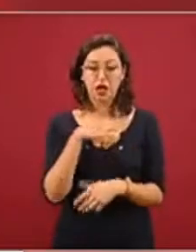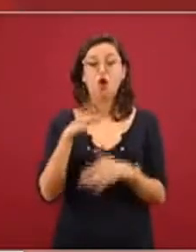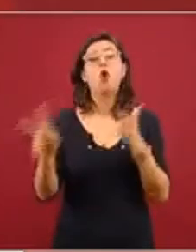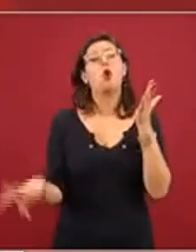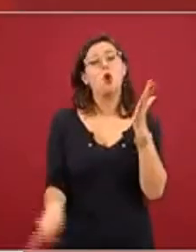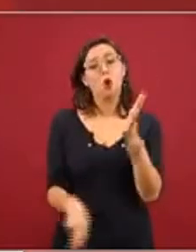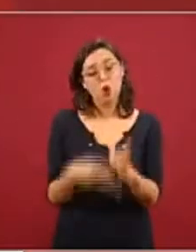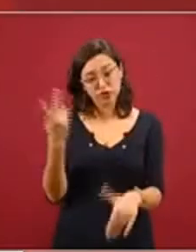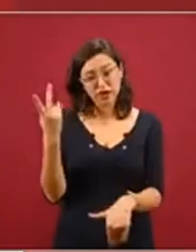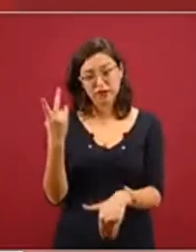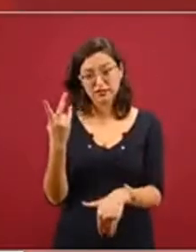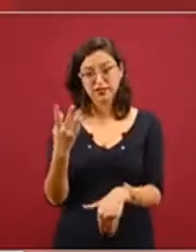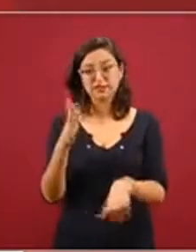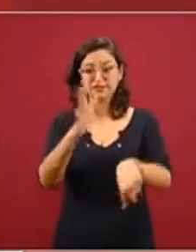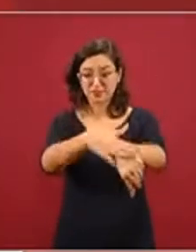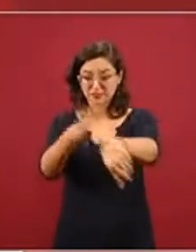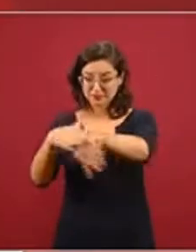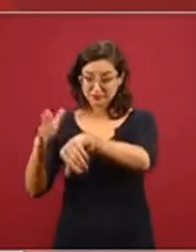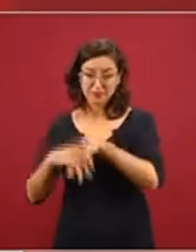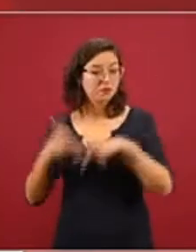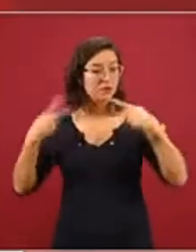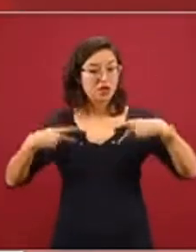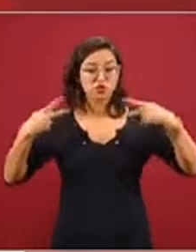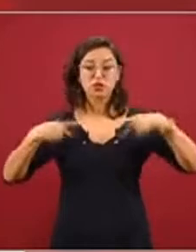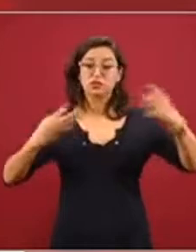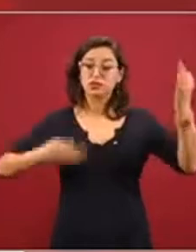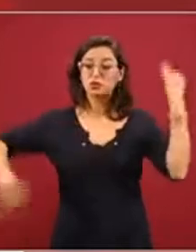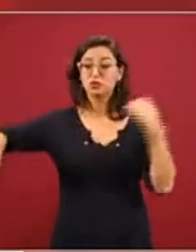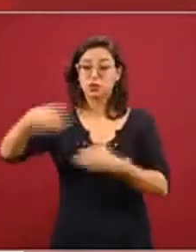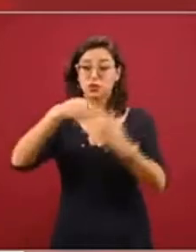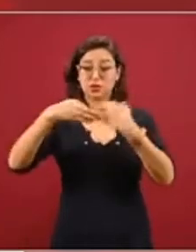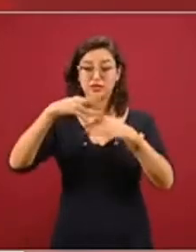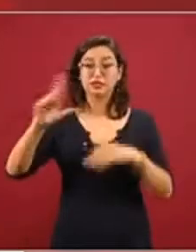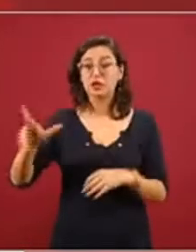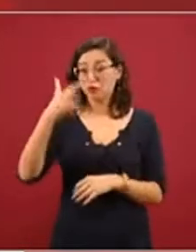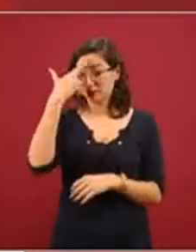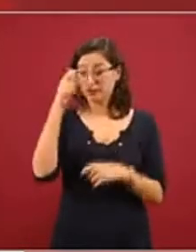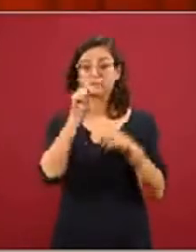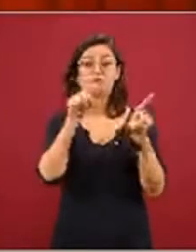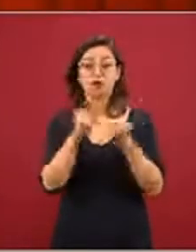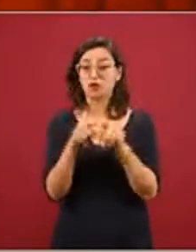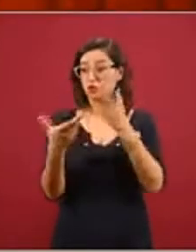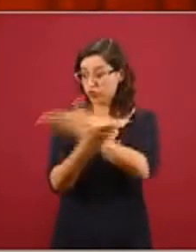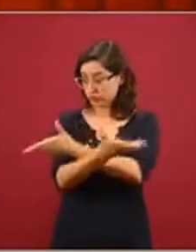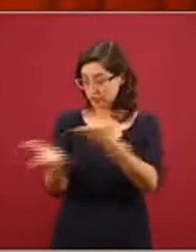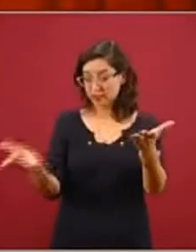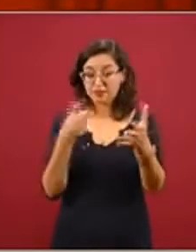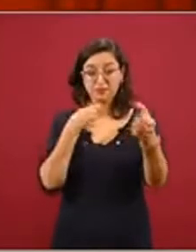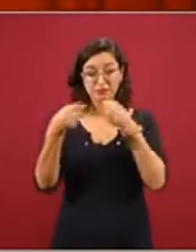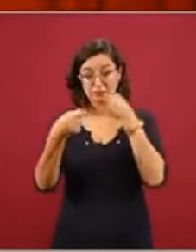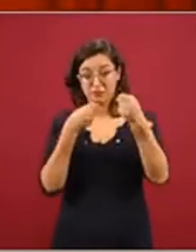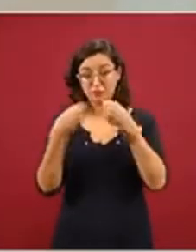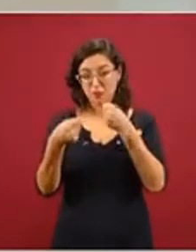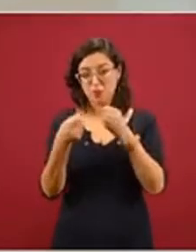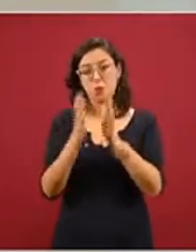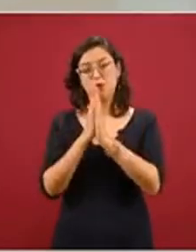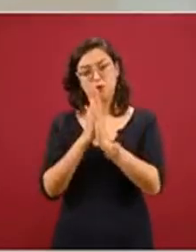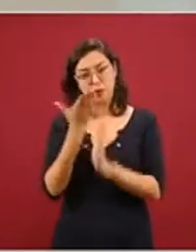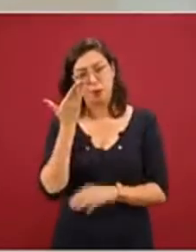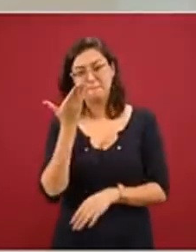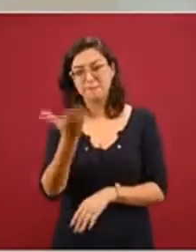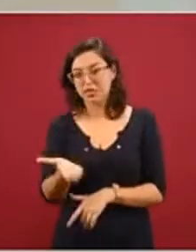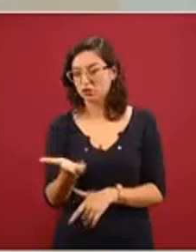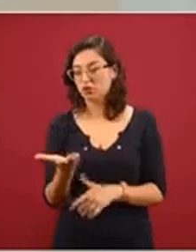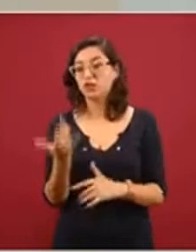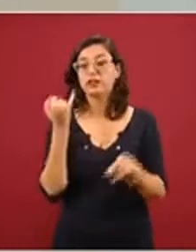más recordárselo a toda la sociedad y a ustedes, comunicadoras y comunicadores, con la atenta petición de que